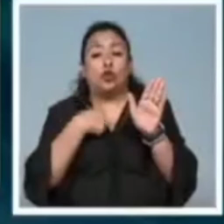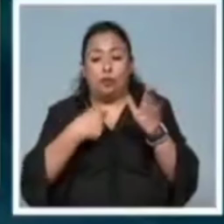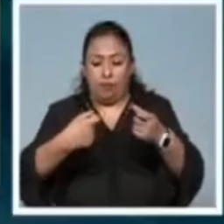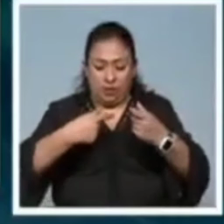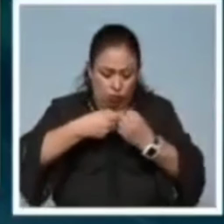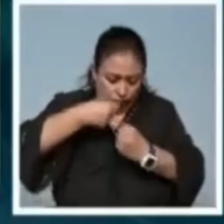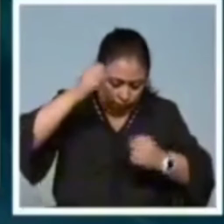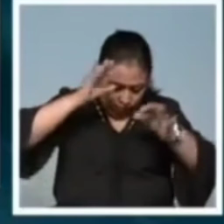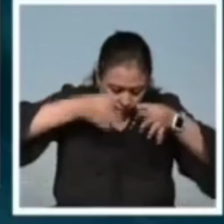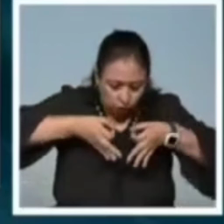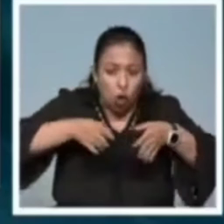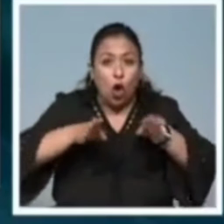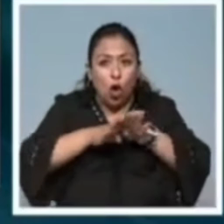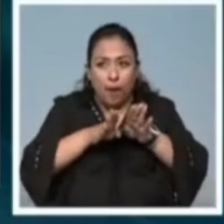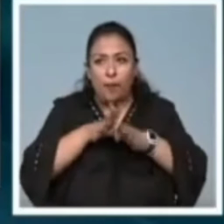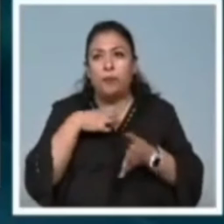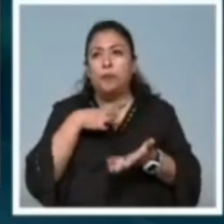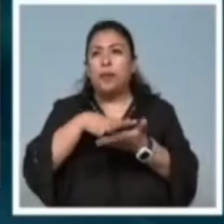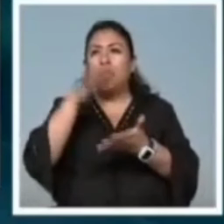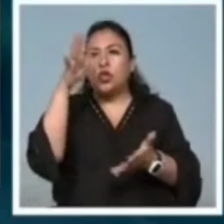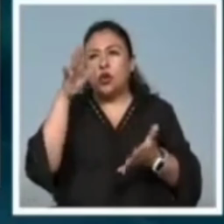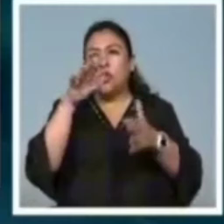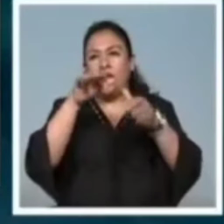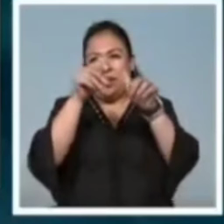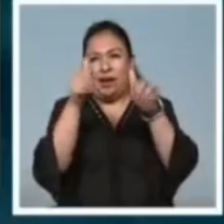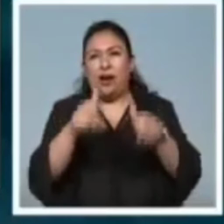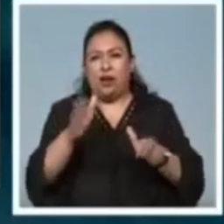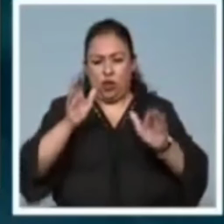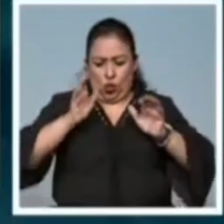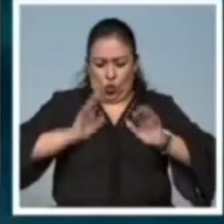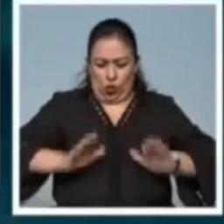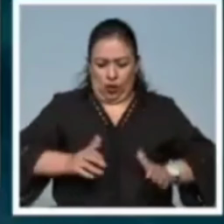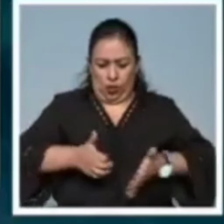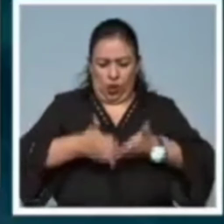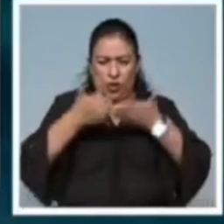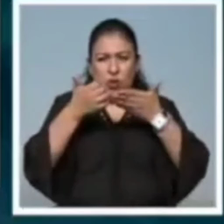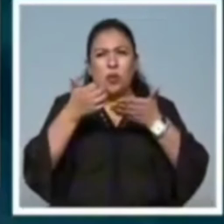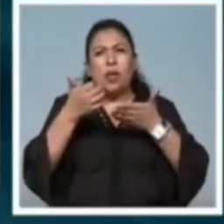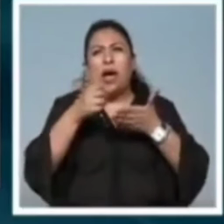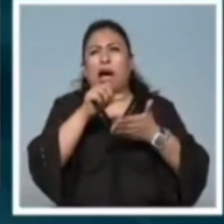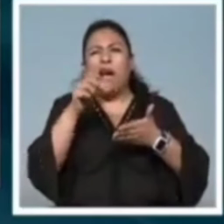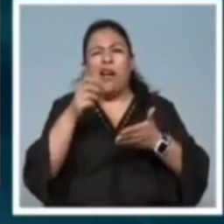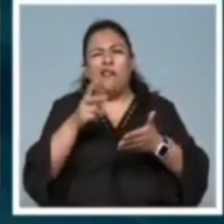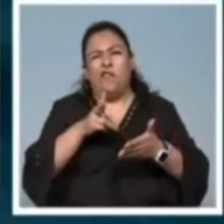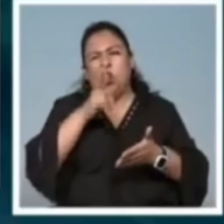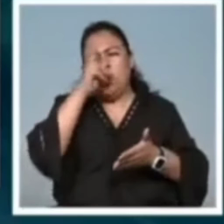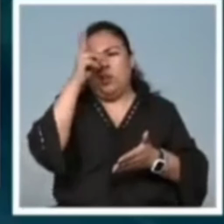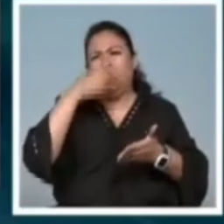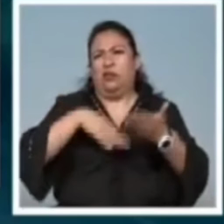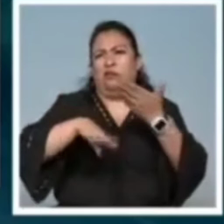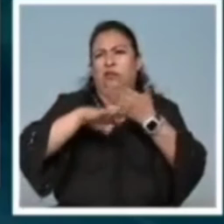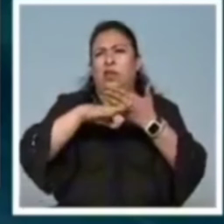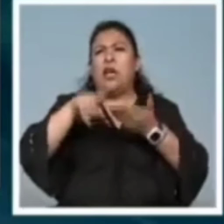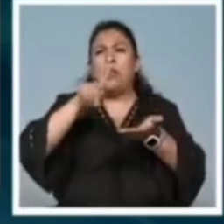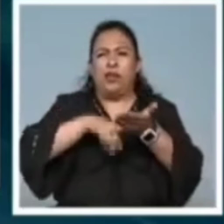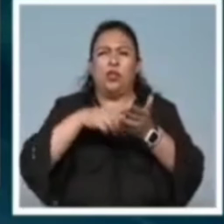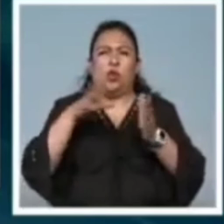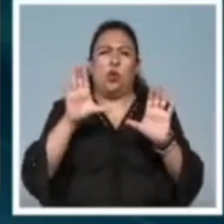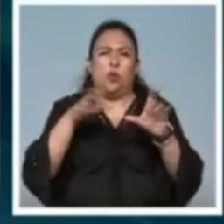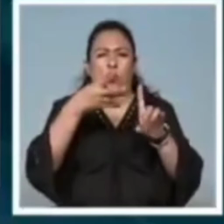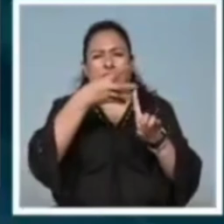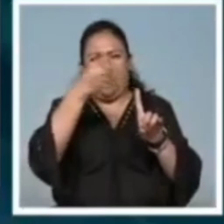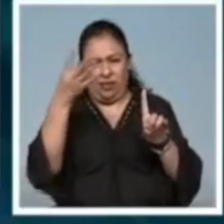mismos. En la mayoría de las obras, el cuerpo es utilizado como bastión ante la violencia que han vivido los integrantes de la